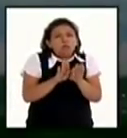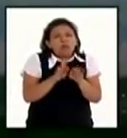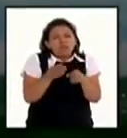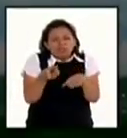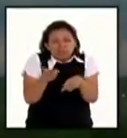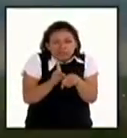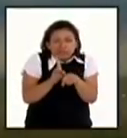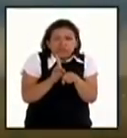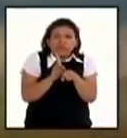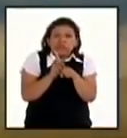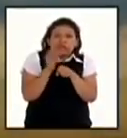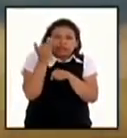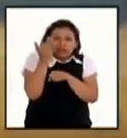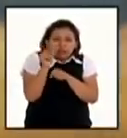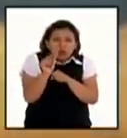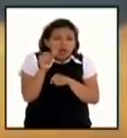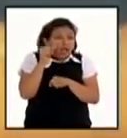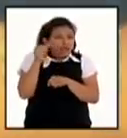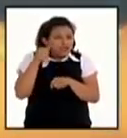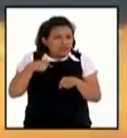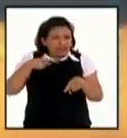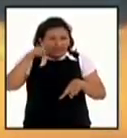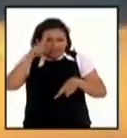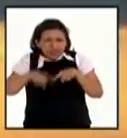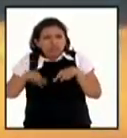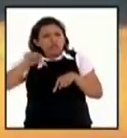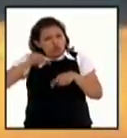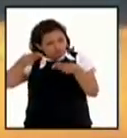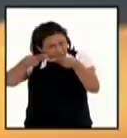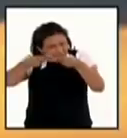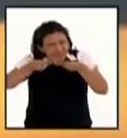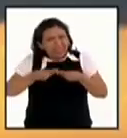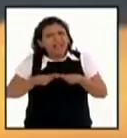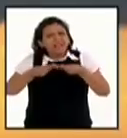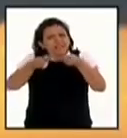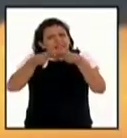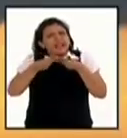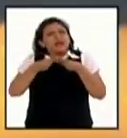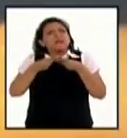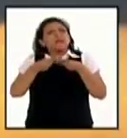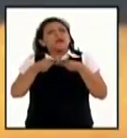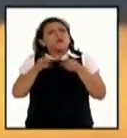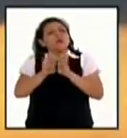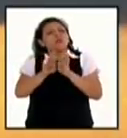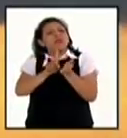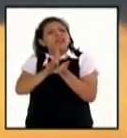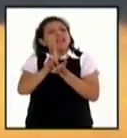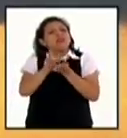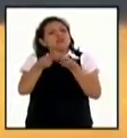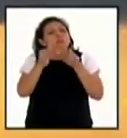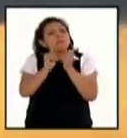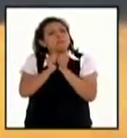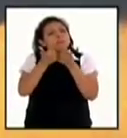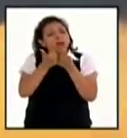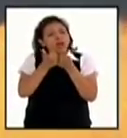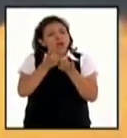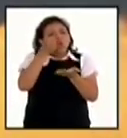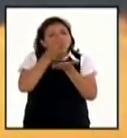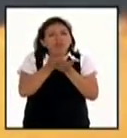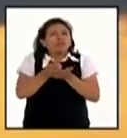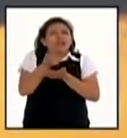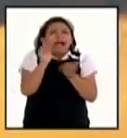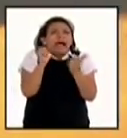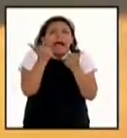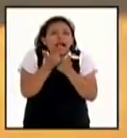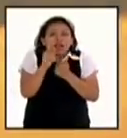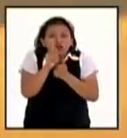día. Ayer nos lo quitaste, dánosle hoy, o al menos el derecho de darnos nuestro pan. No solo el que era símbolo de algo,